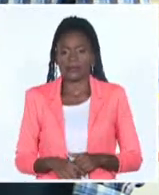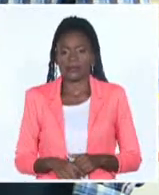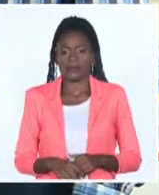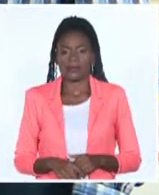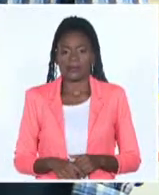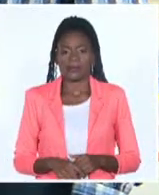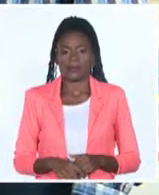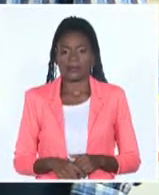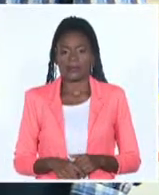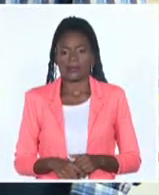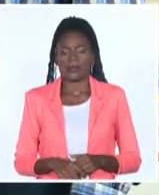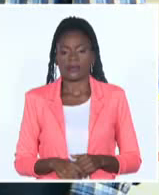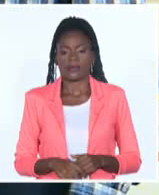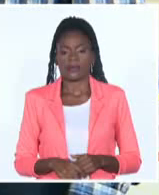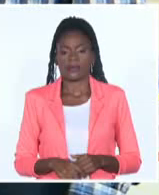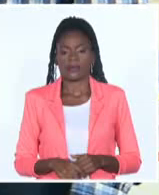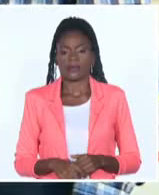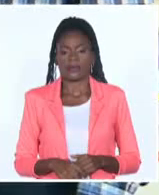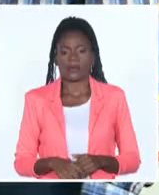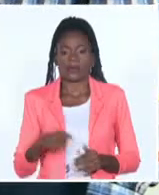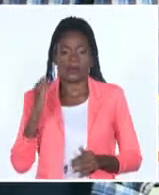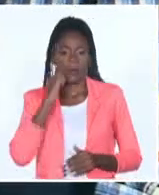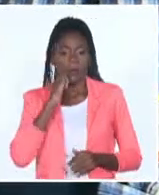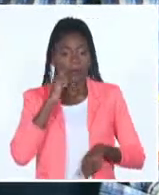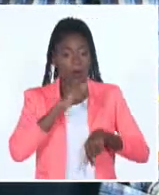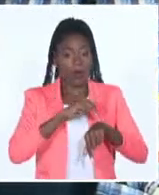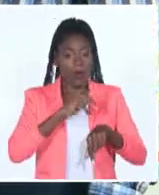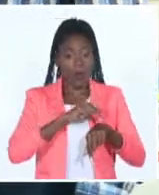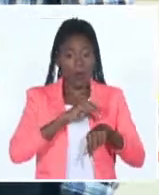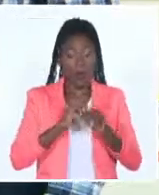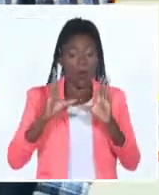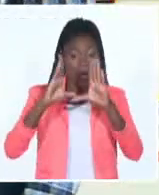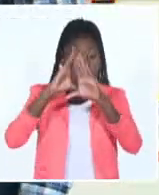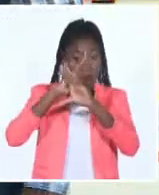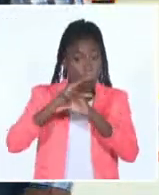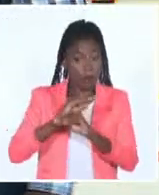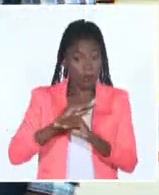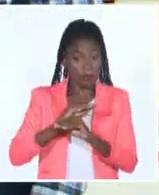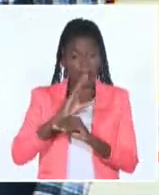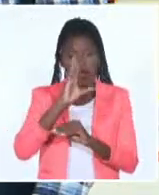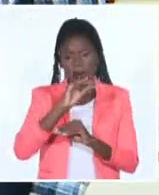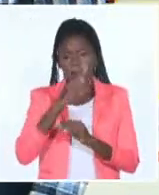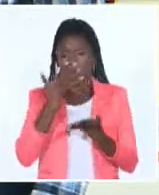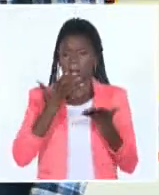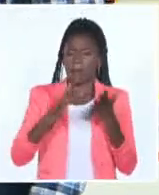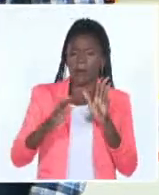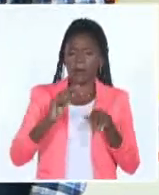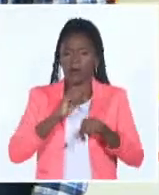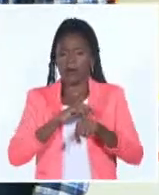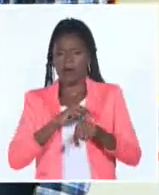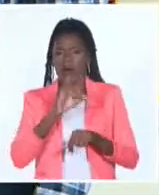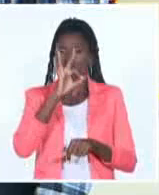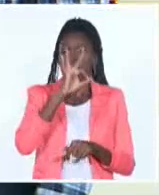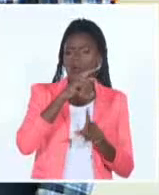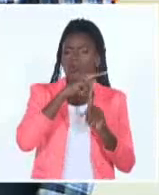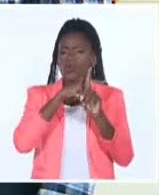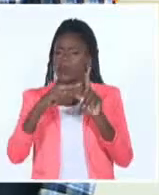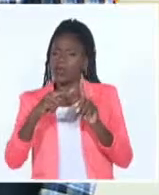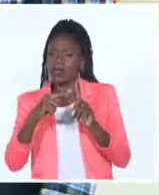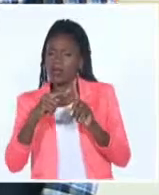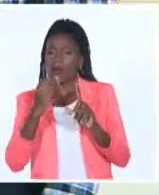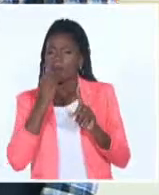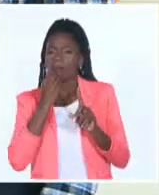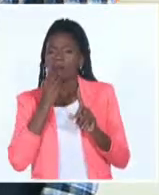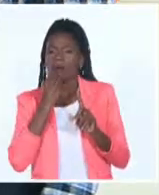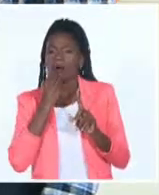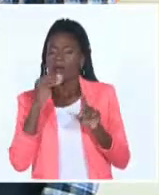de estimación de máxima demanda para ya para la hora de la máxima demanda, que estamos hablando de entre 8 y 30, puede ser como